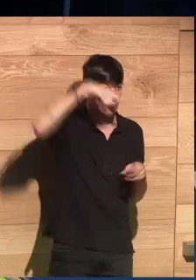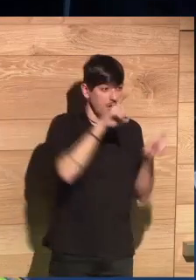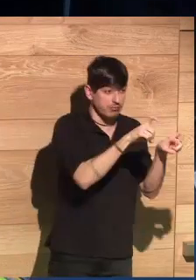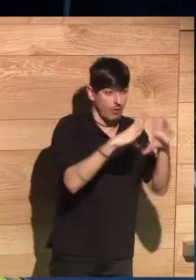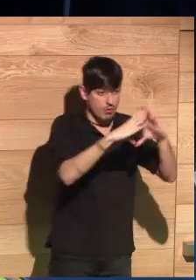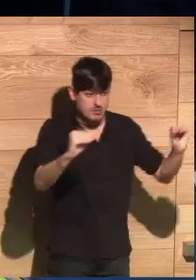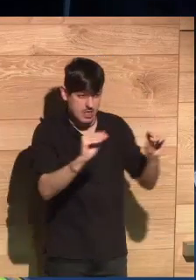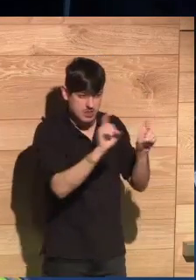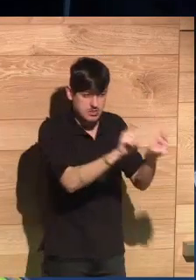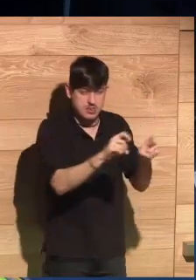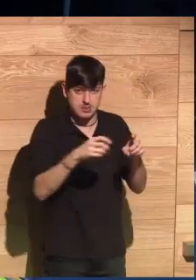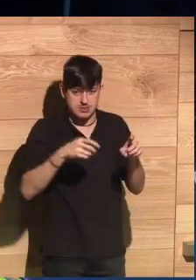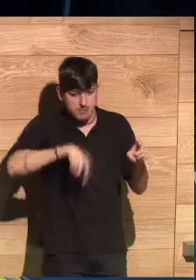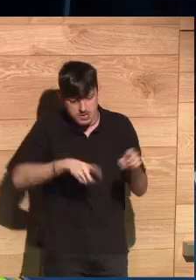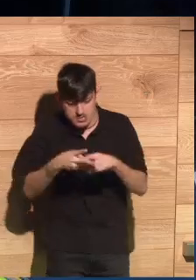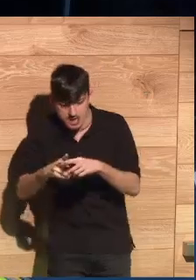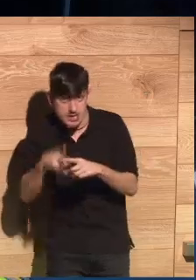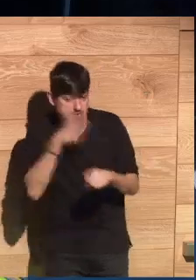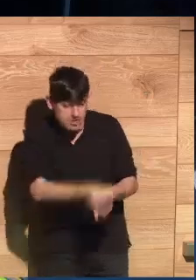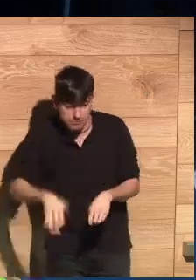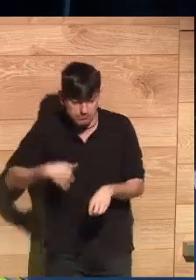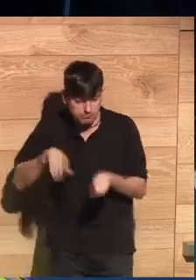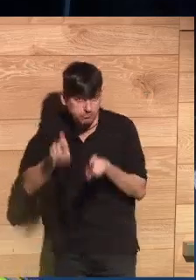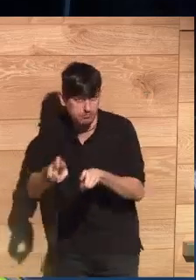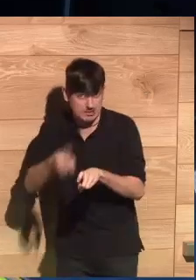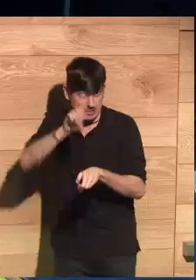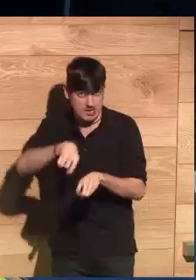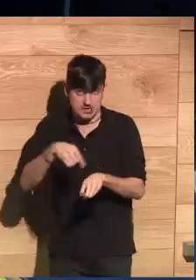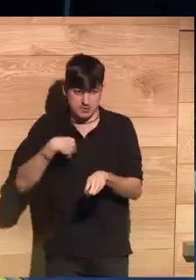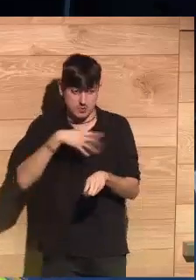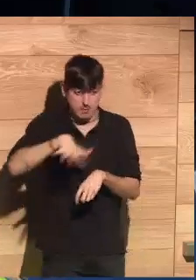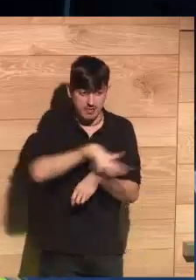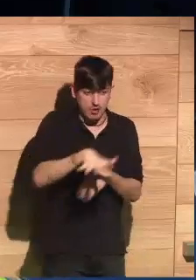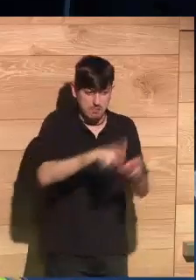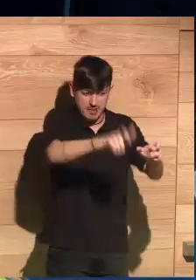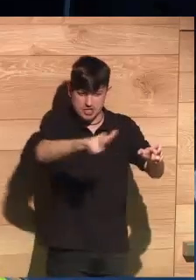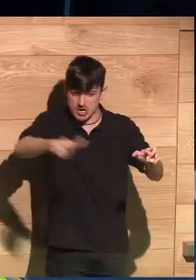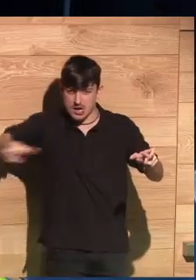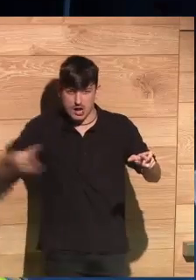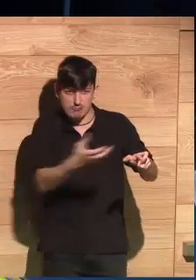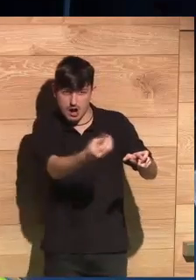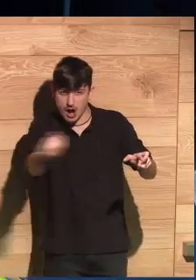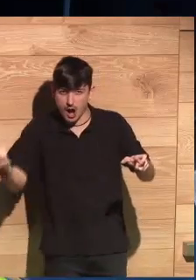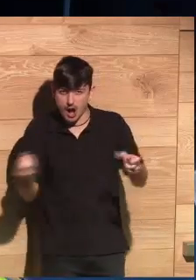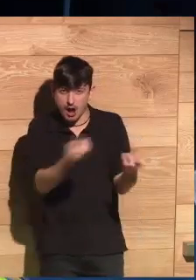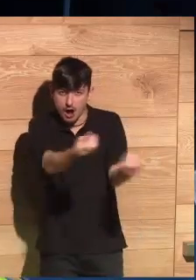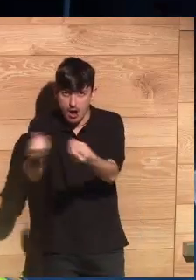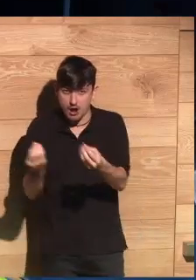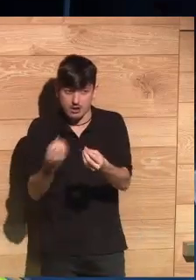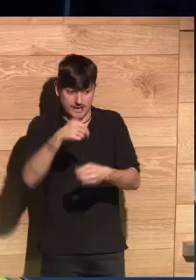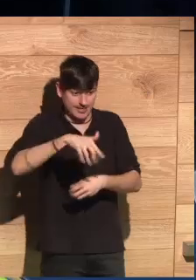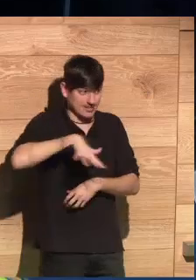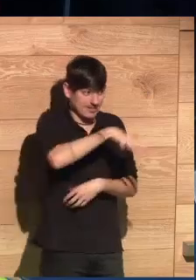graduadas, o a los talleres que hago con niños pequeños, siempre estoy en un espacio de muchas voces. Incluso en este momento estamos en